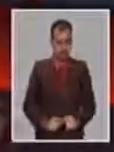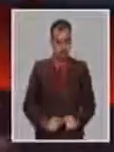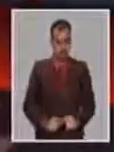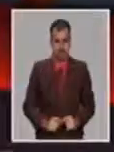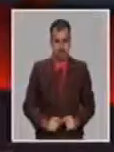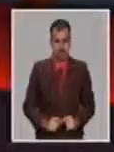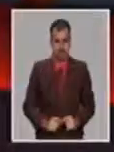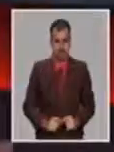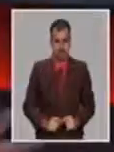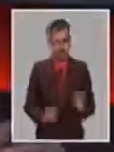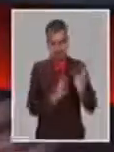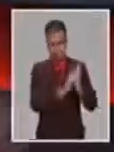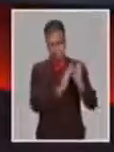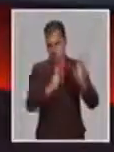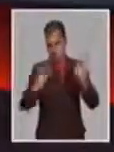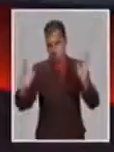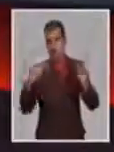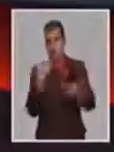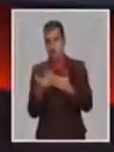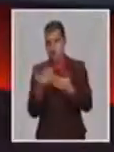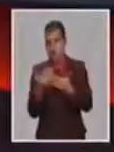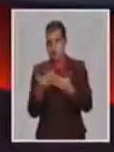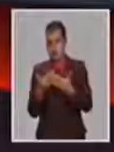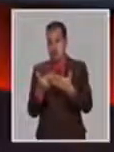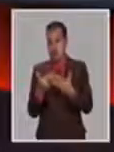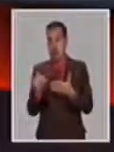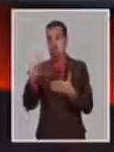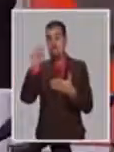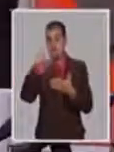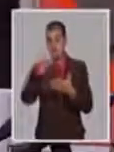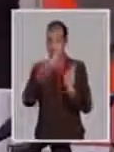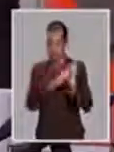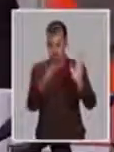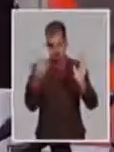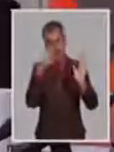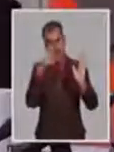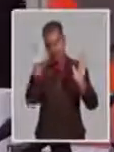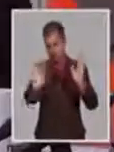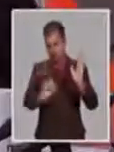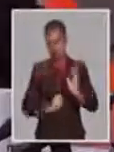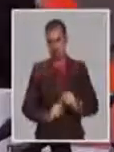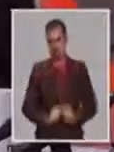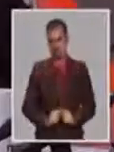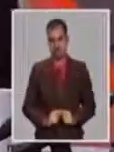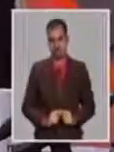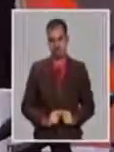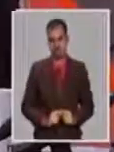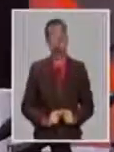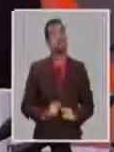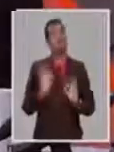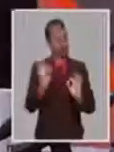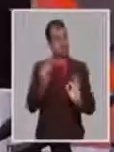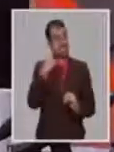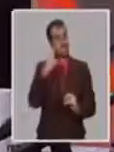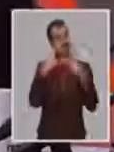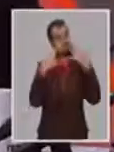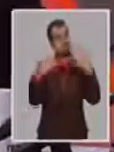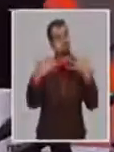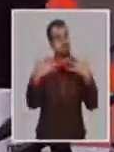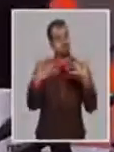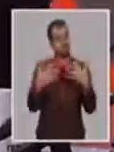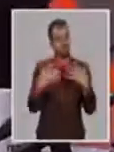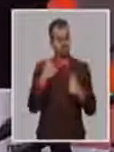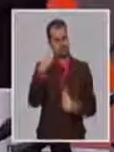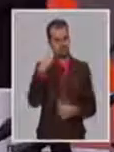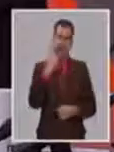seguimiento se va a hacer durante todo el periodo del estudio hasta que finalice el mismo. Pero hay sin duda elementos importantísimos. De todas formas,